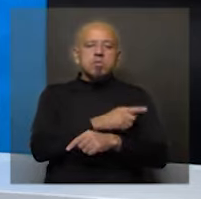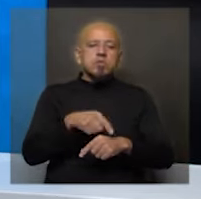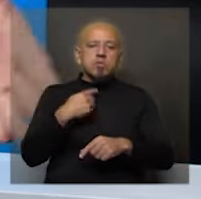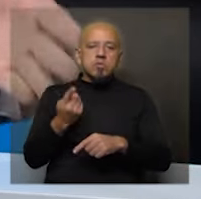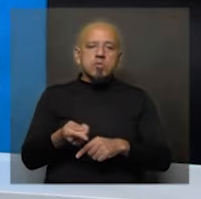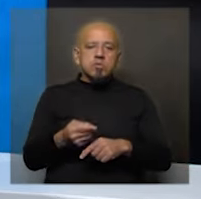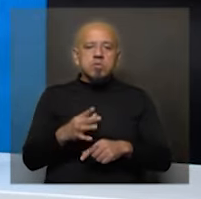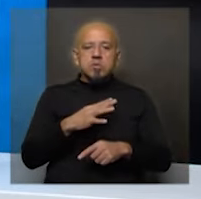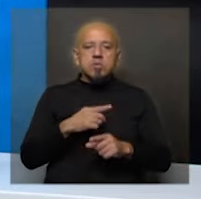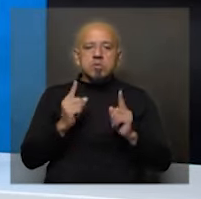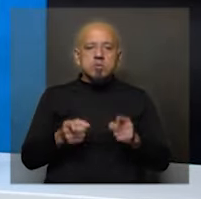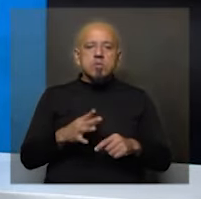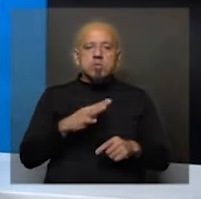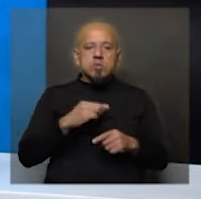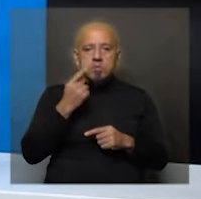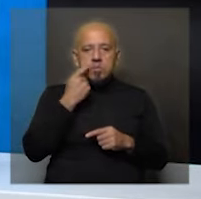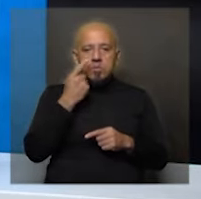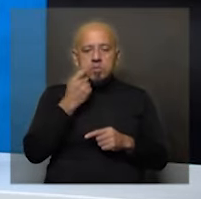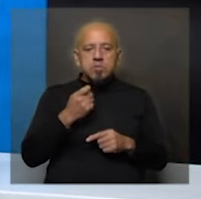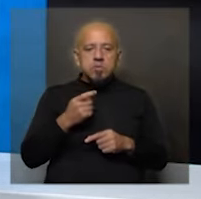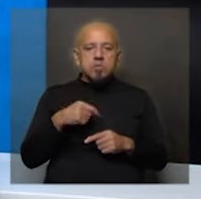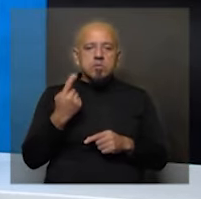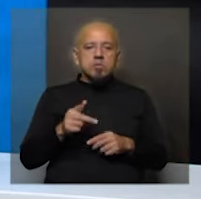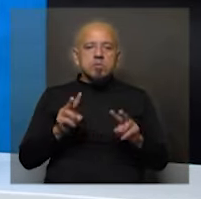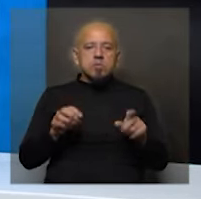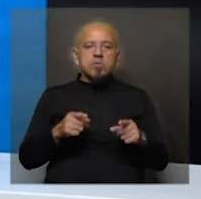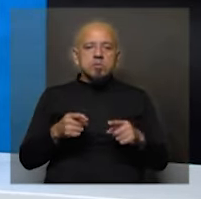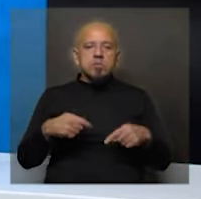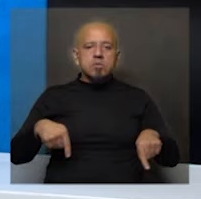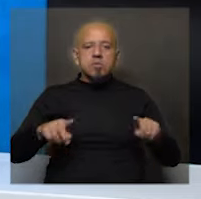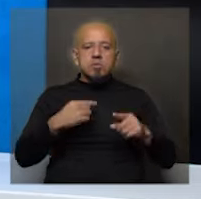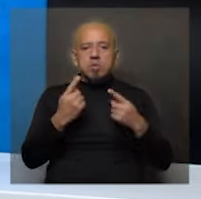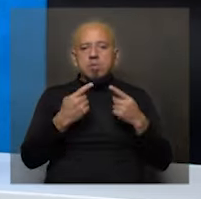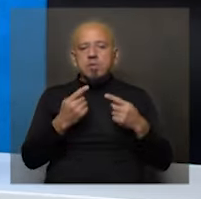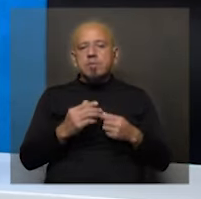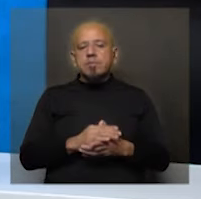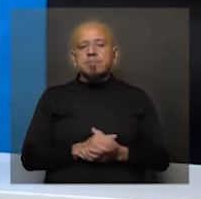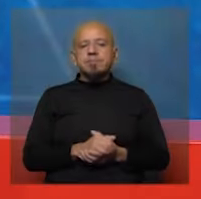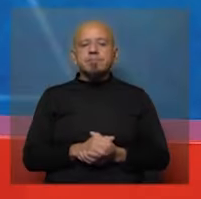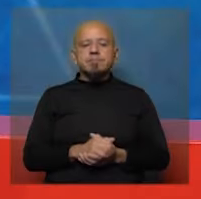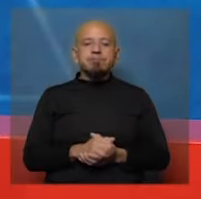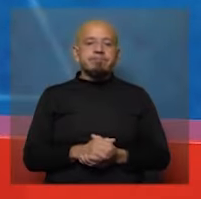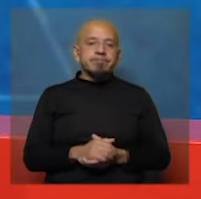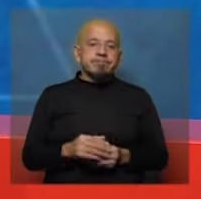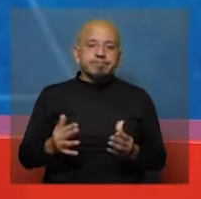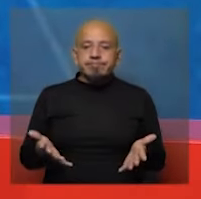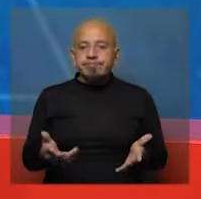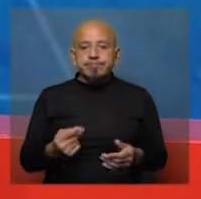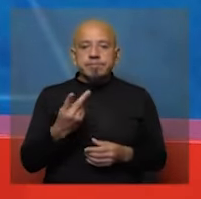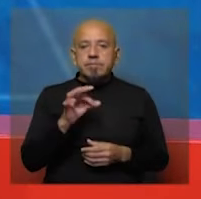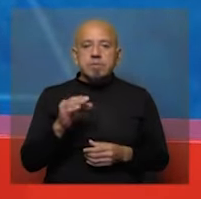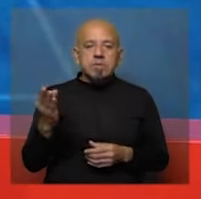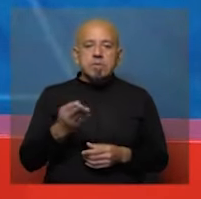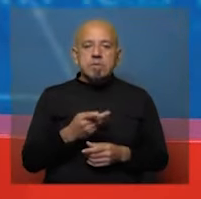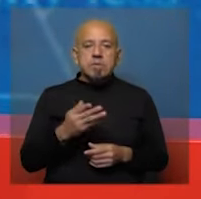y ahí también hay un montón de hombres ese es otro elemento que que condiciona todo esto que estamos conversando y bueno no es casualidad que haya un 20%